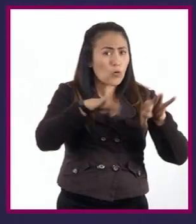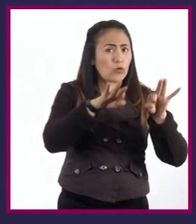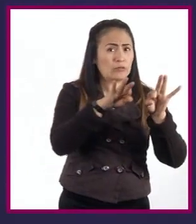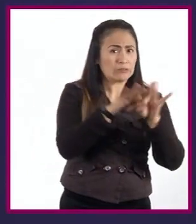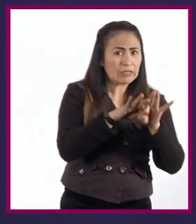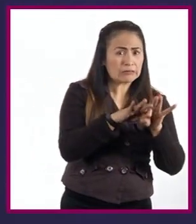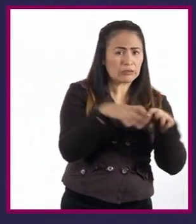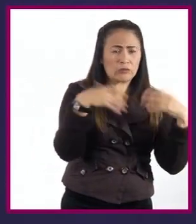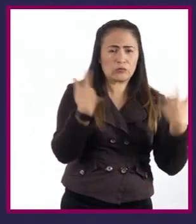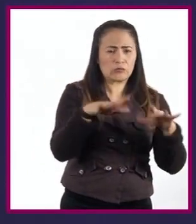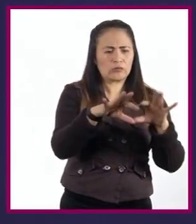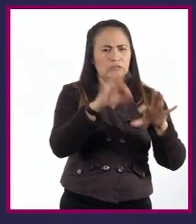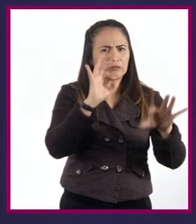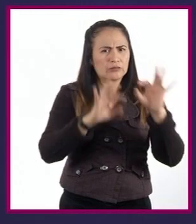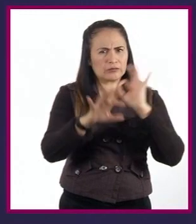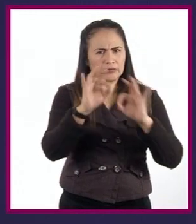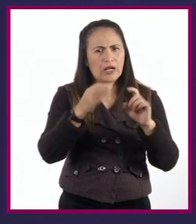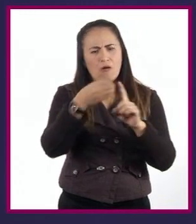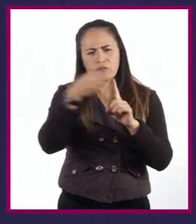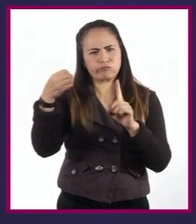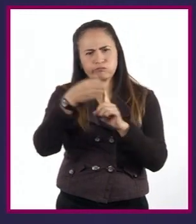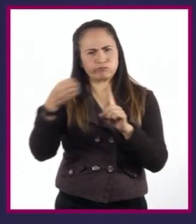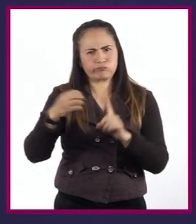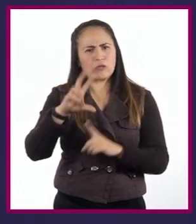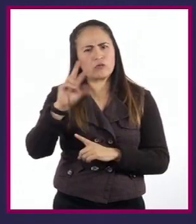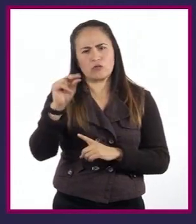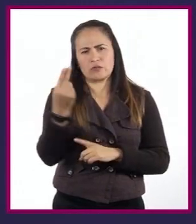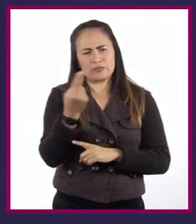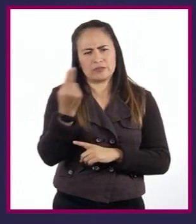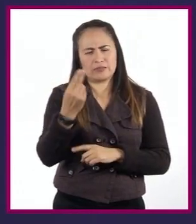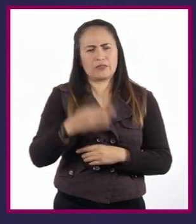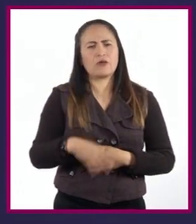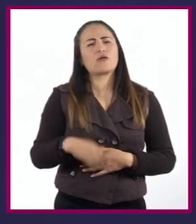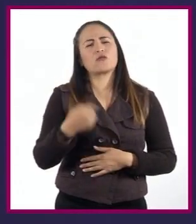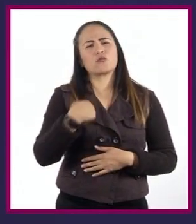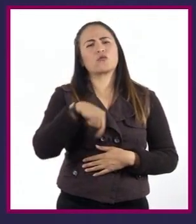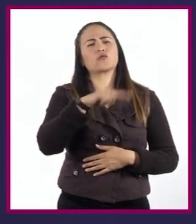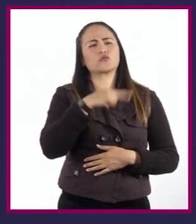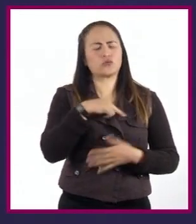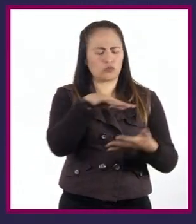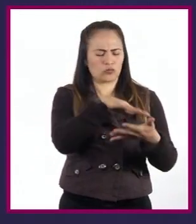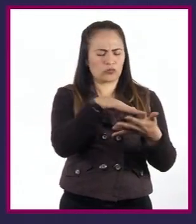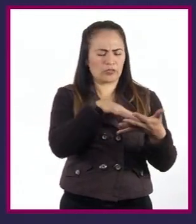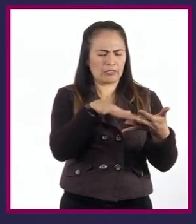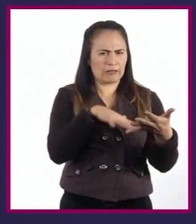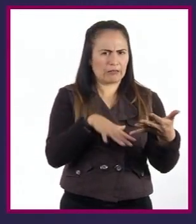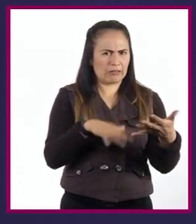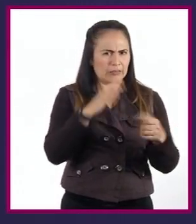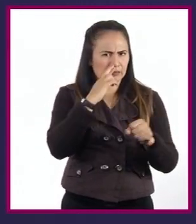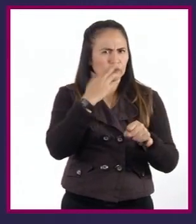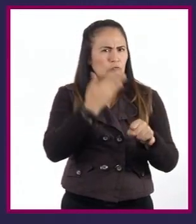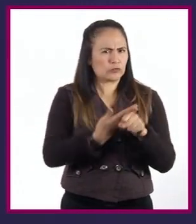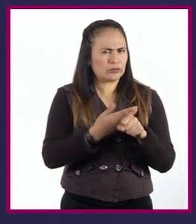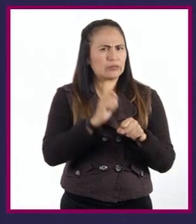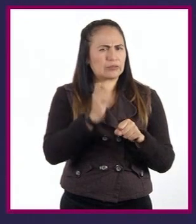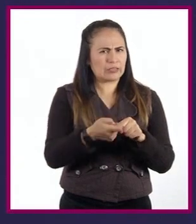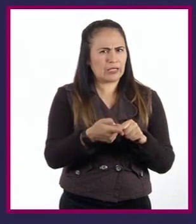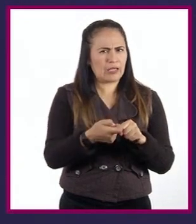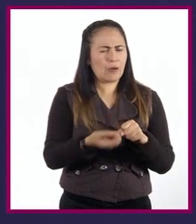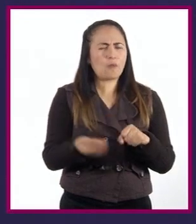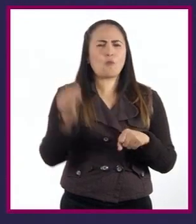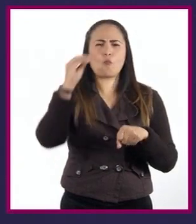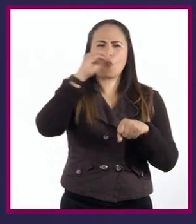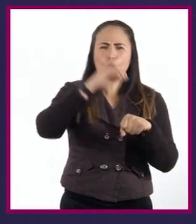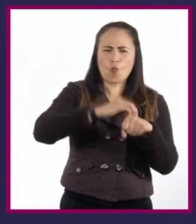no necesariamente en orden cronológico, nuestro trabajo como lectores está en reconstruir